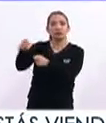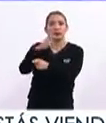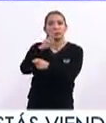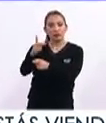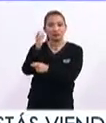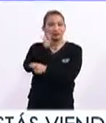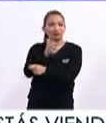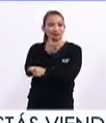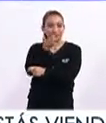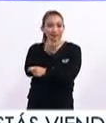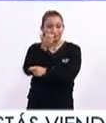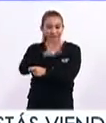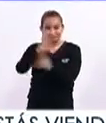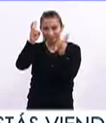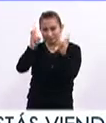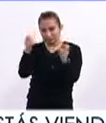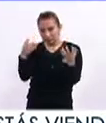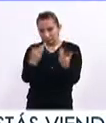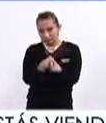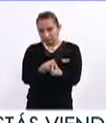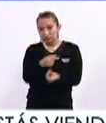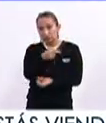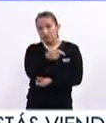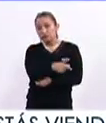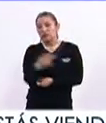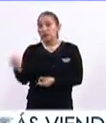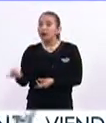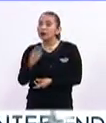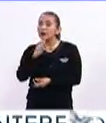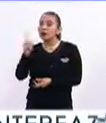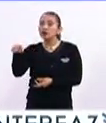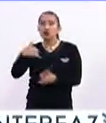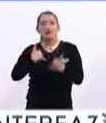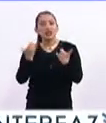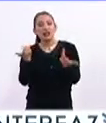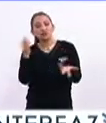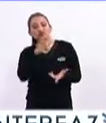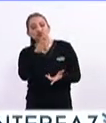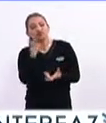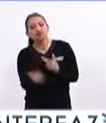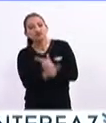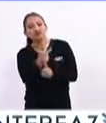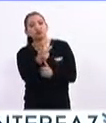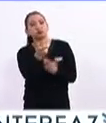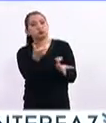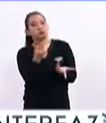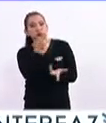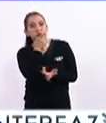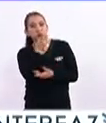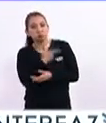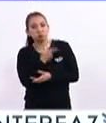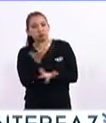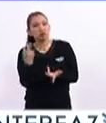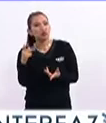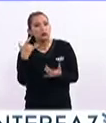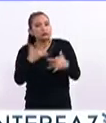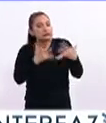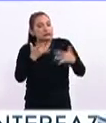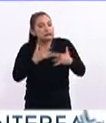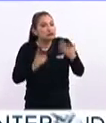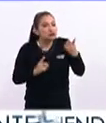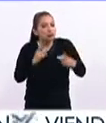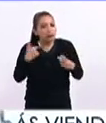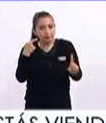esta costumbre de esta sección contigo, Mauricio, darle la voz a los jóvenes para que pues, nos comenten sus